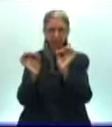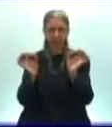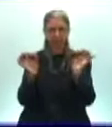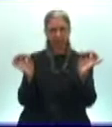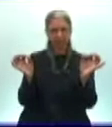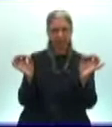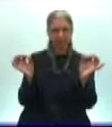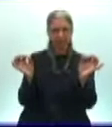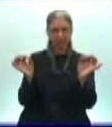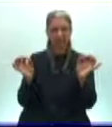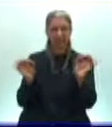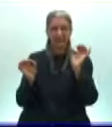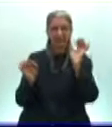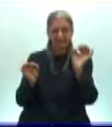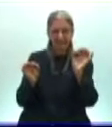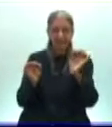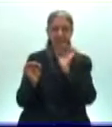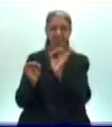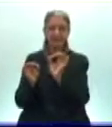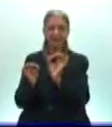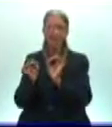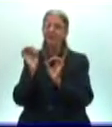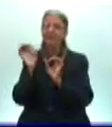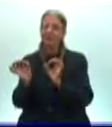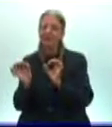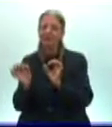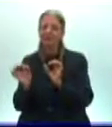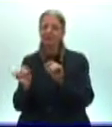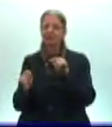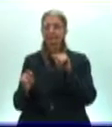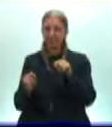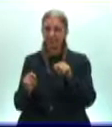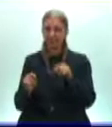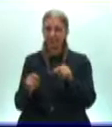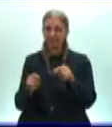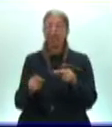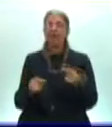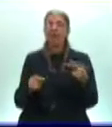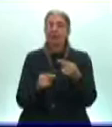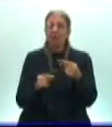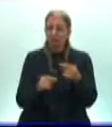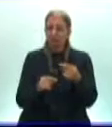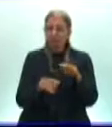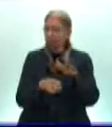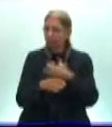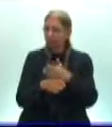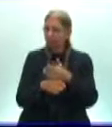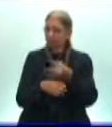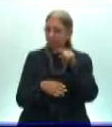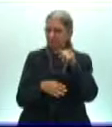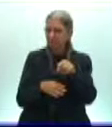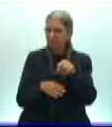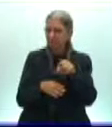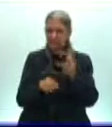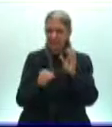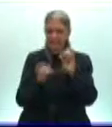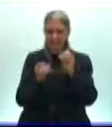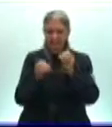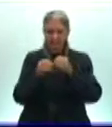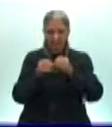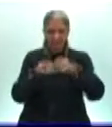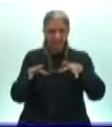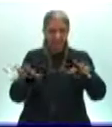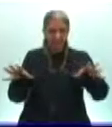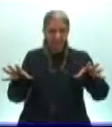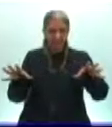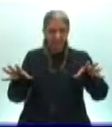con los tres ceros obtenidos, que como la desigualdad es estricta, observen que los ceros están abiertos,